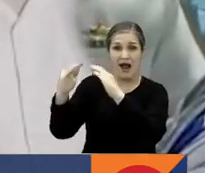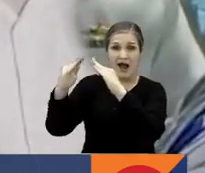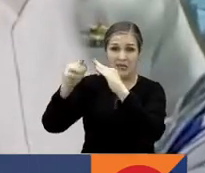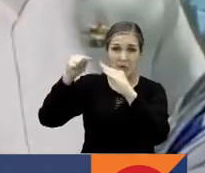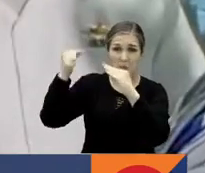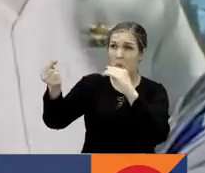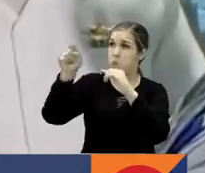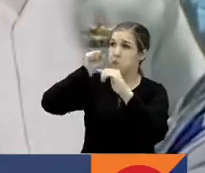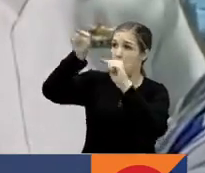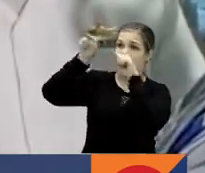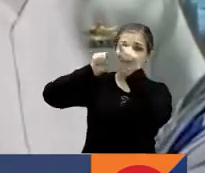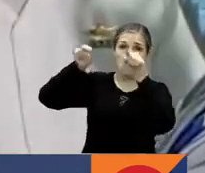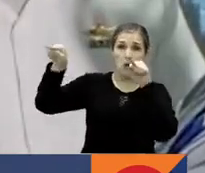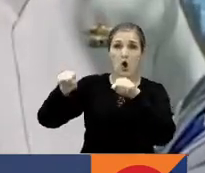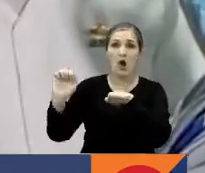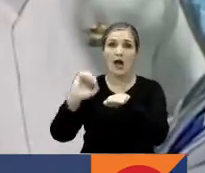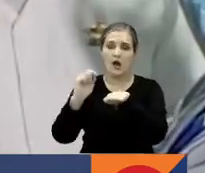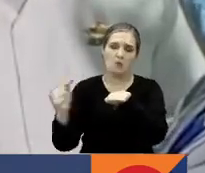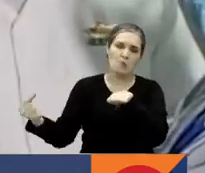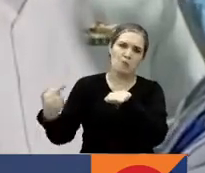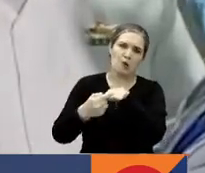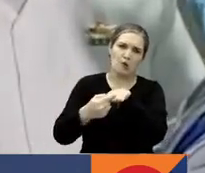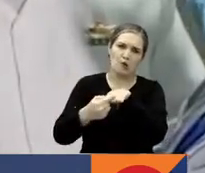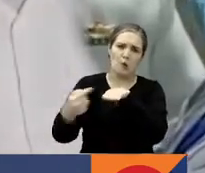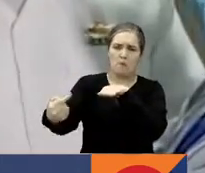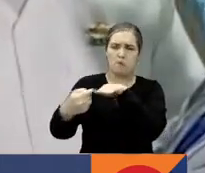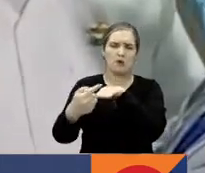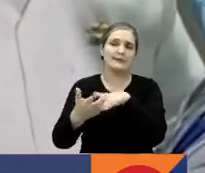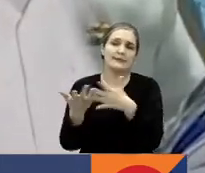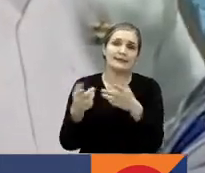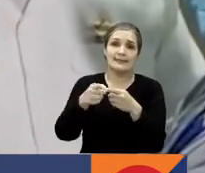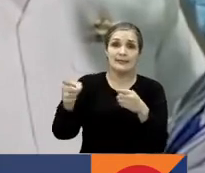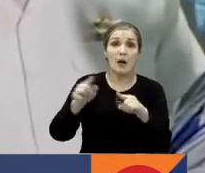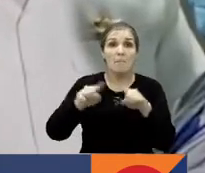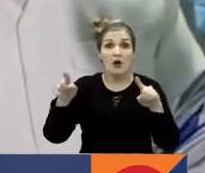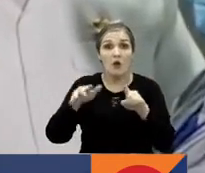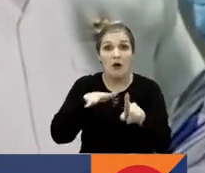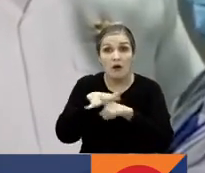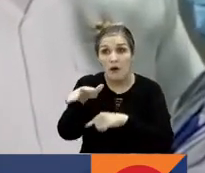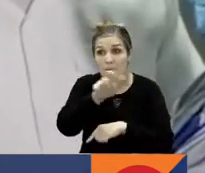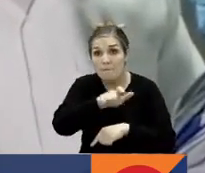en un vehículo que se encontraba parqueado, pero no tenemos afectación